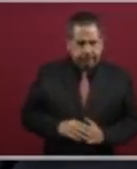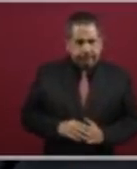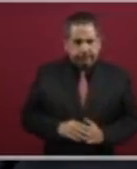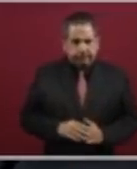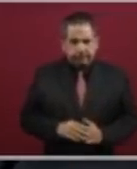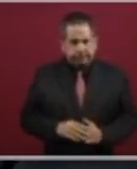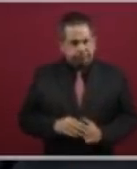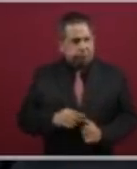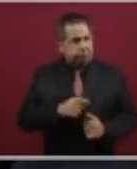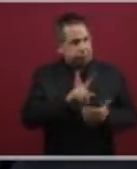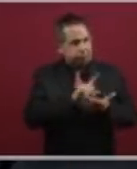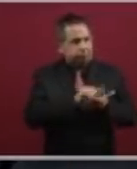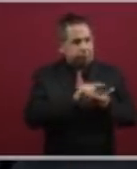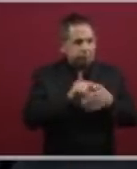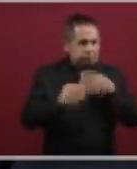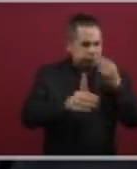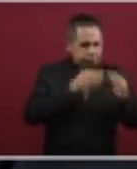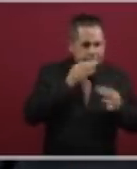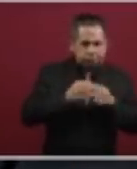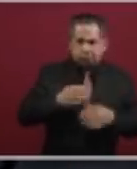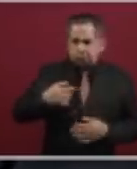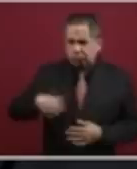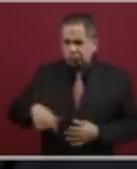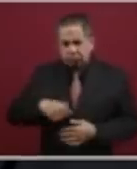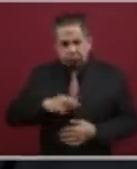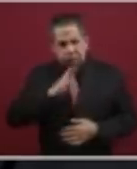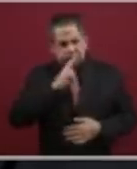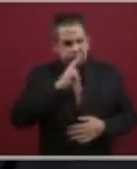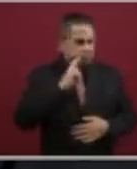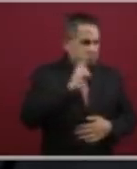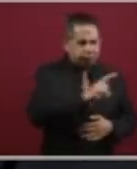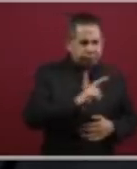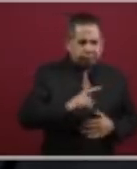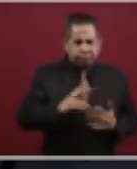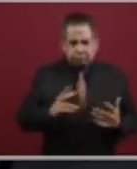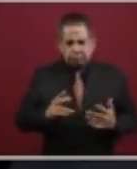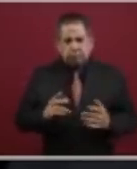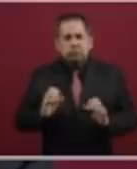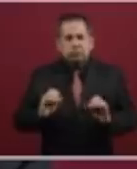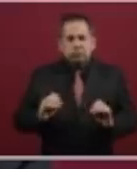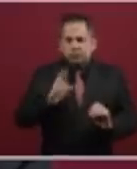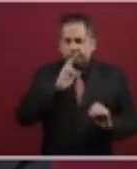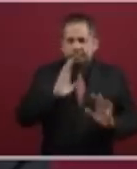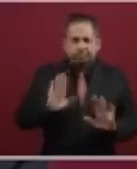sus mensajes o que actuáramos con prudencia.